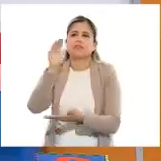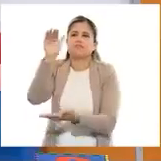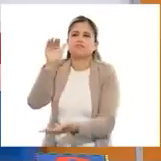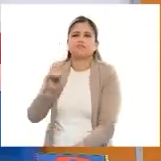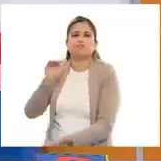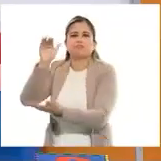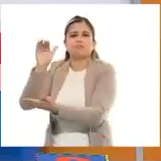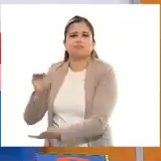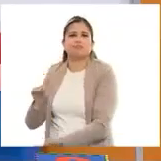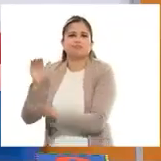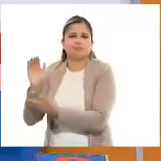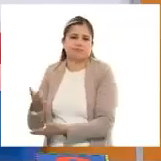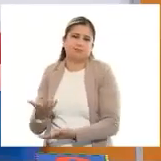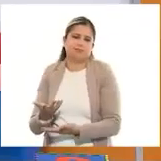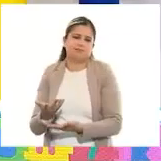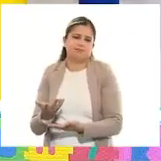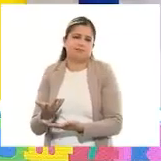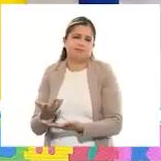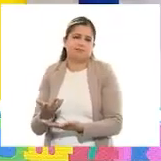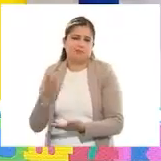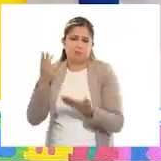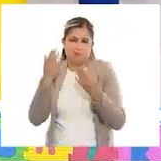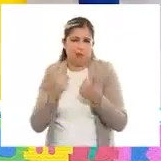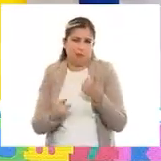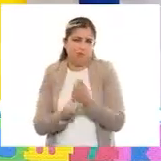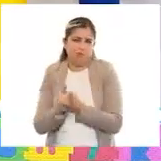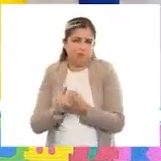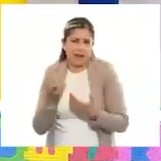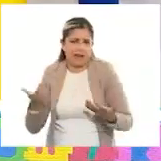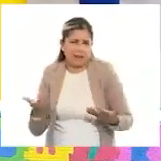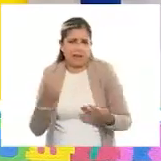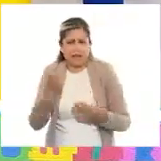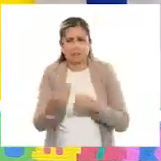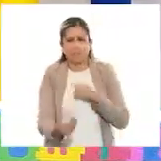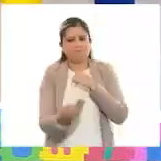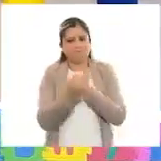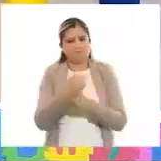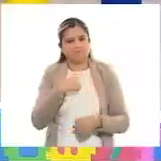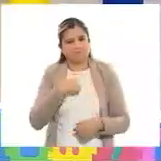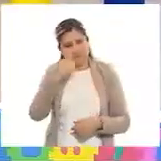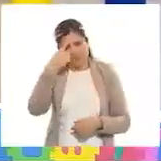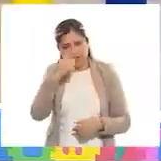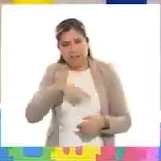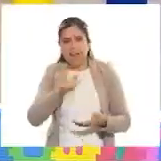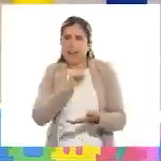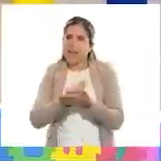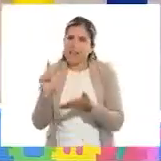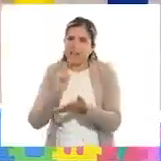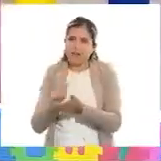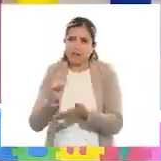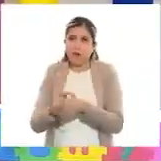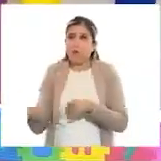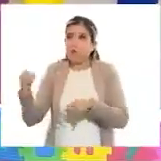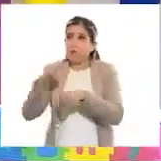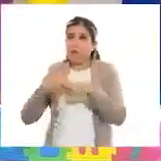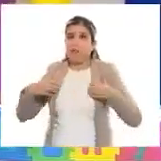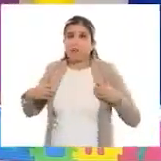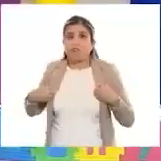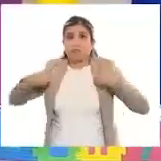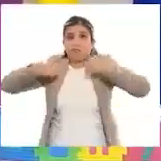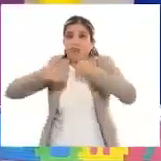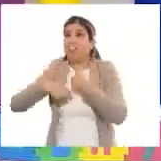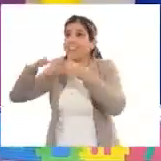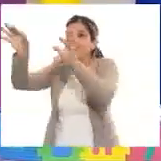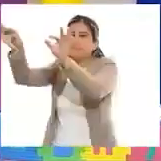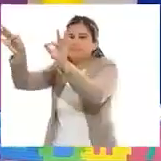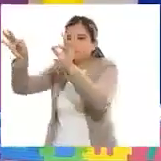lavando, no tiene por qué ser un problema. No, y al contrario, nos va a beneficiar mucho porque cuando nos queramos poner ese suéter verde que tanto nos